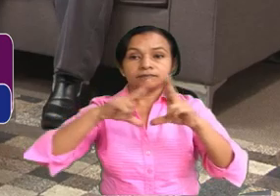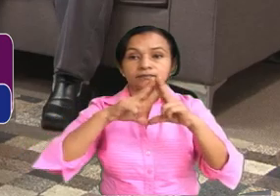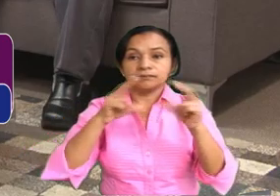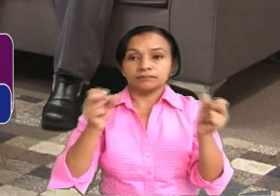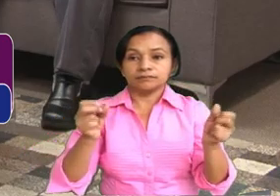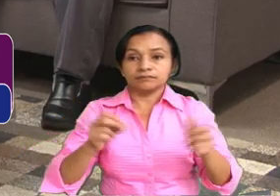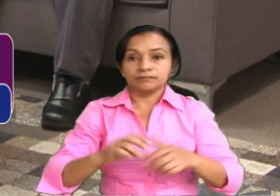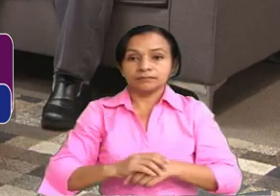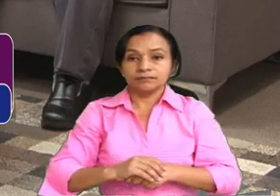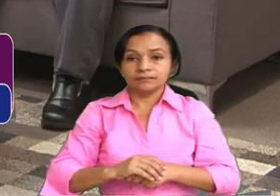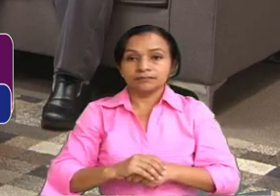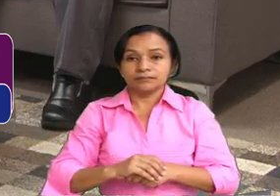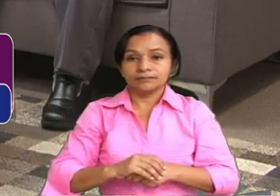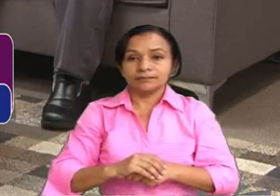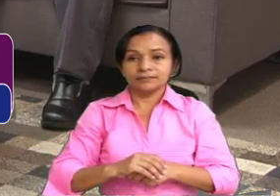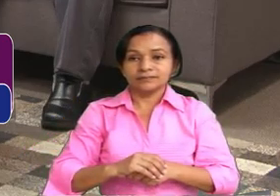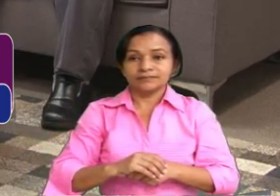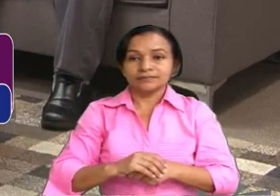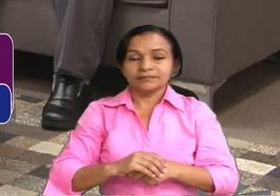Del Pacífico. Bueno.